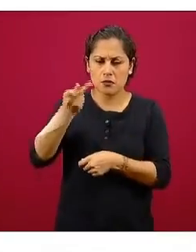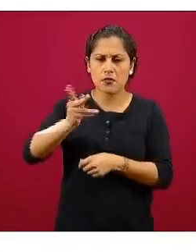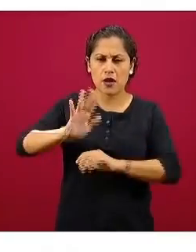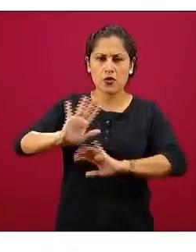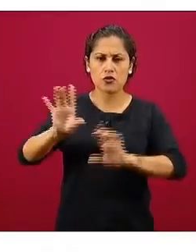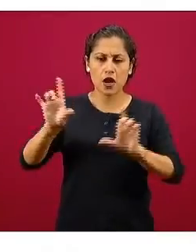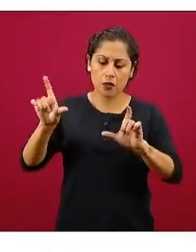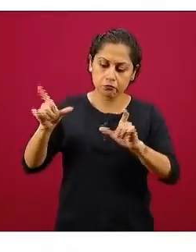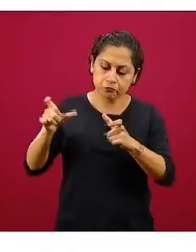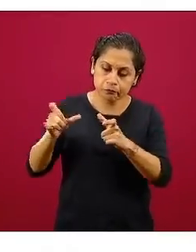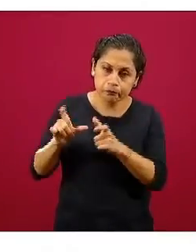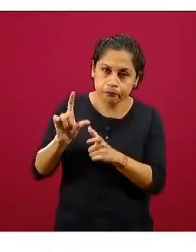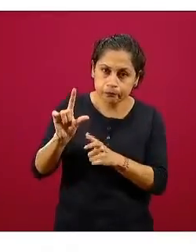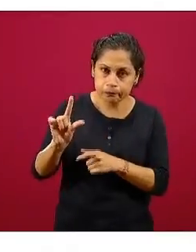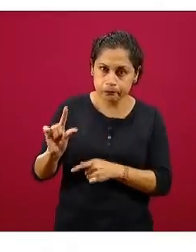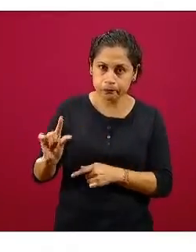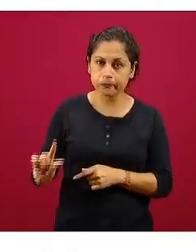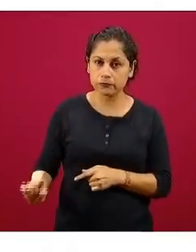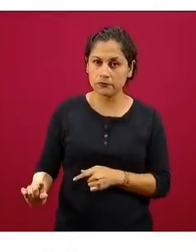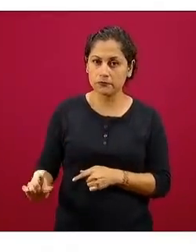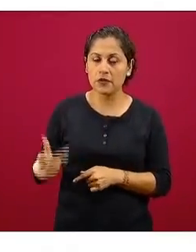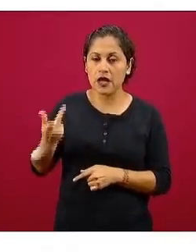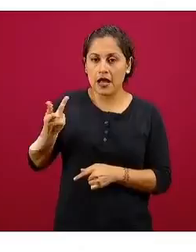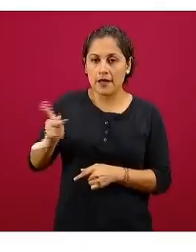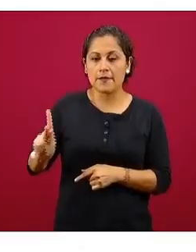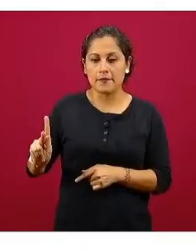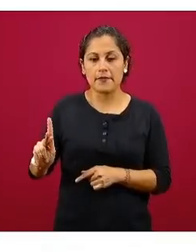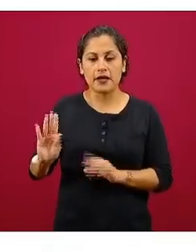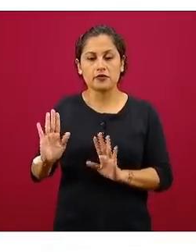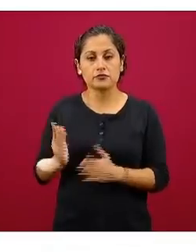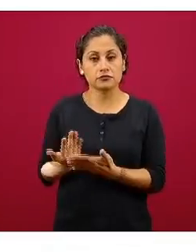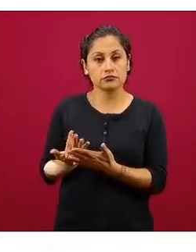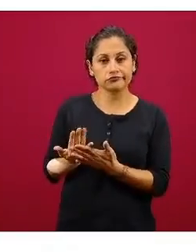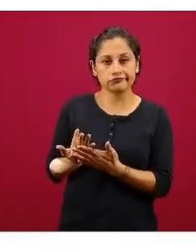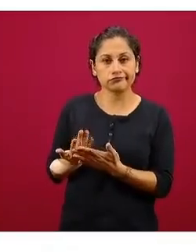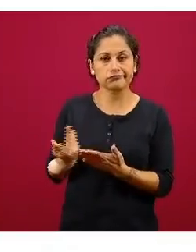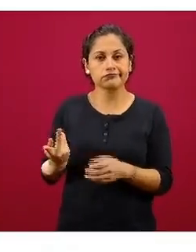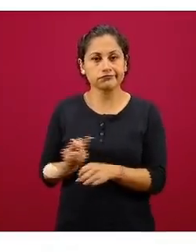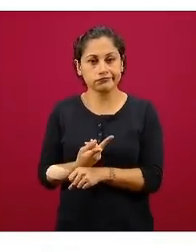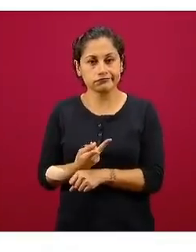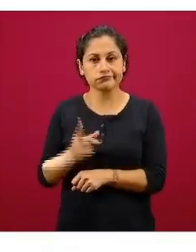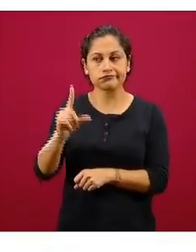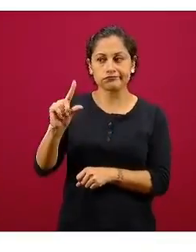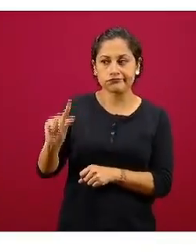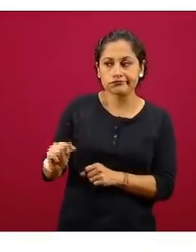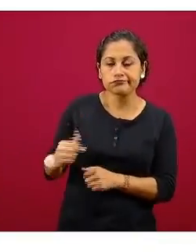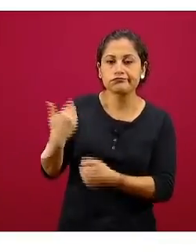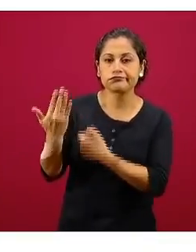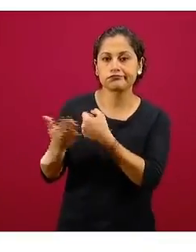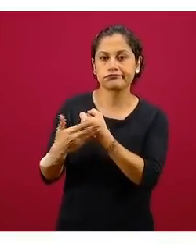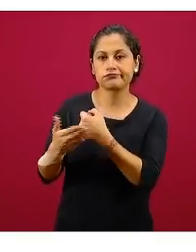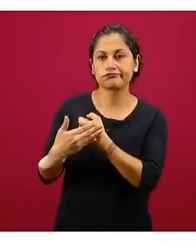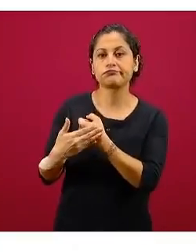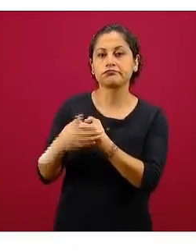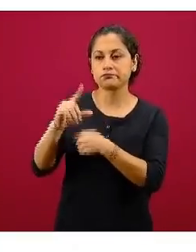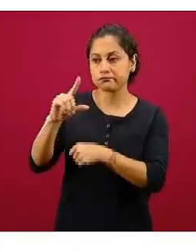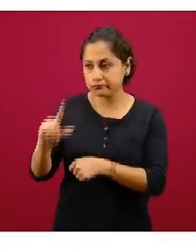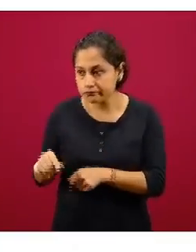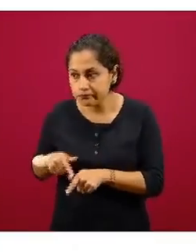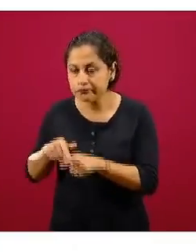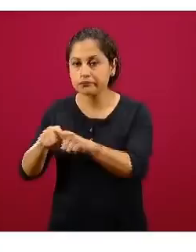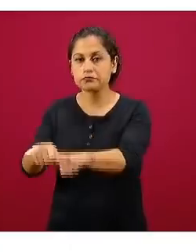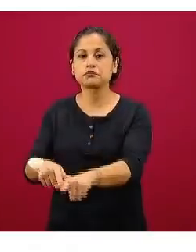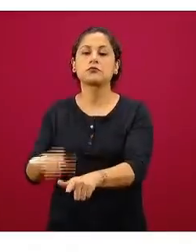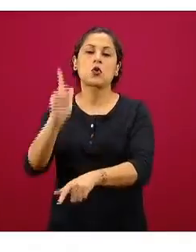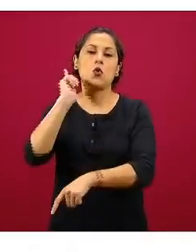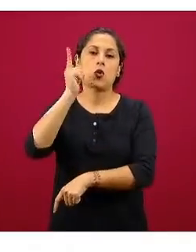mes, aunque excedida respecto a la predicción. Estemos expectantes, veamos el comportamiento en las siguientes semanas y